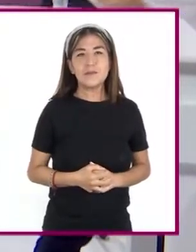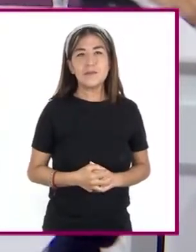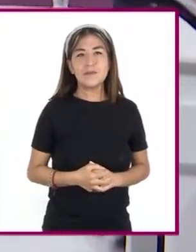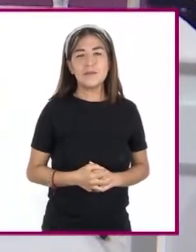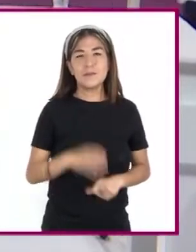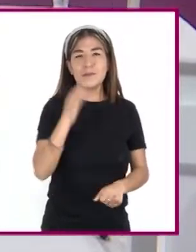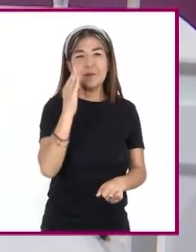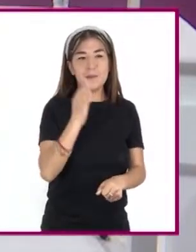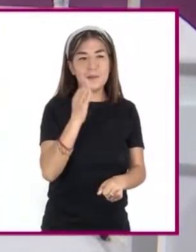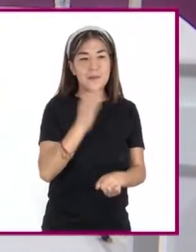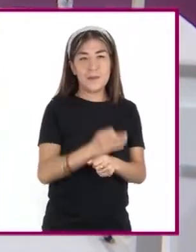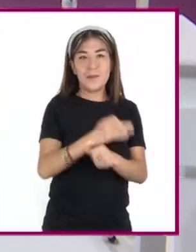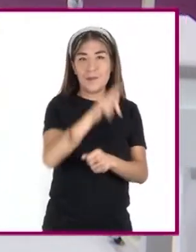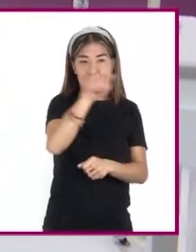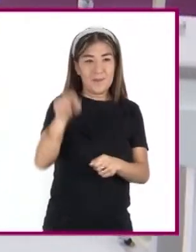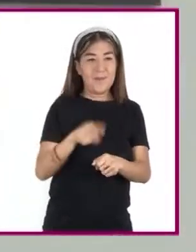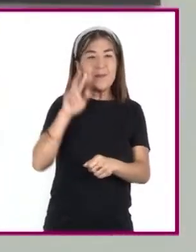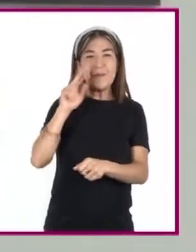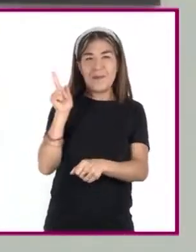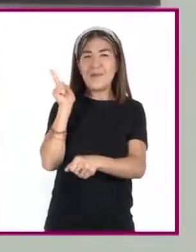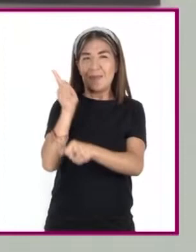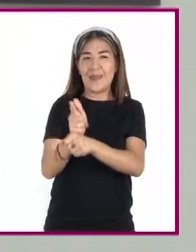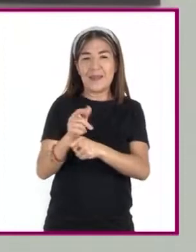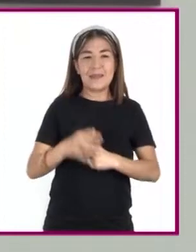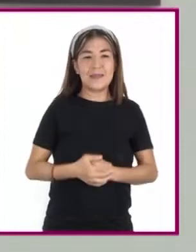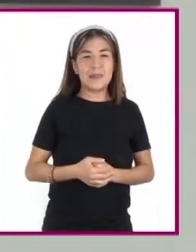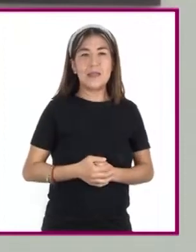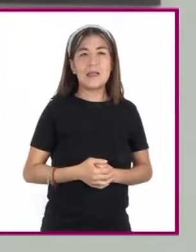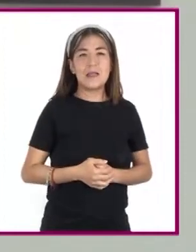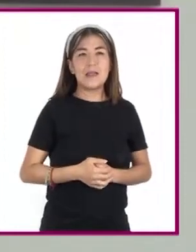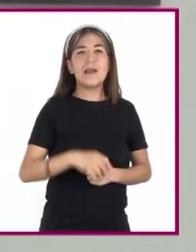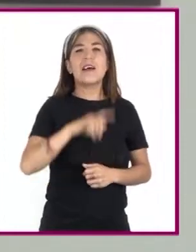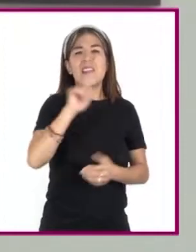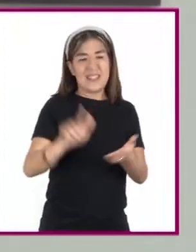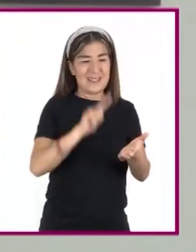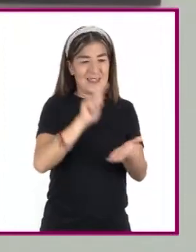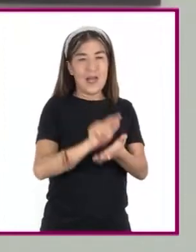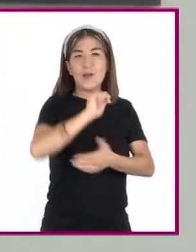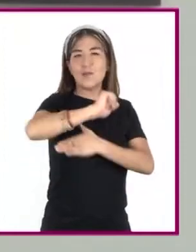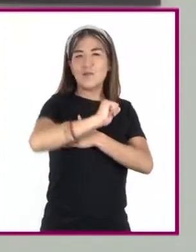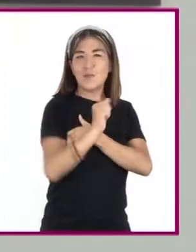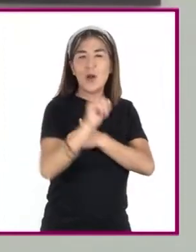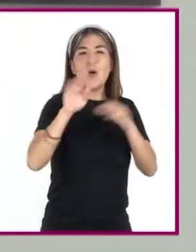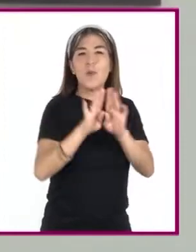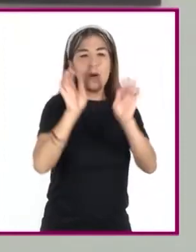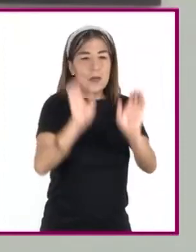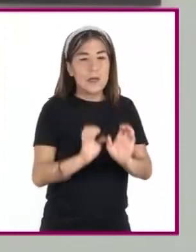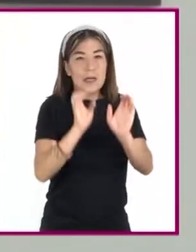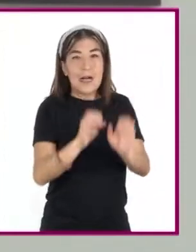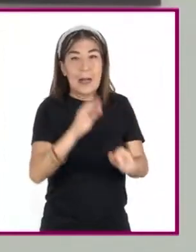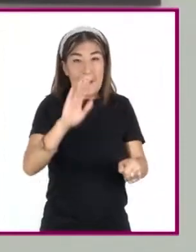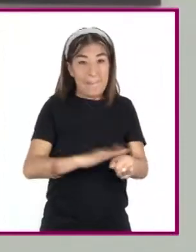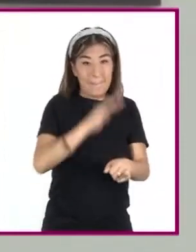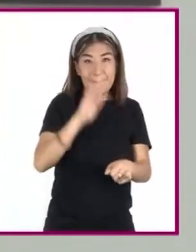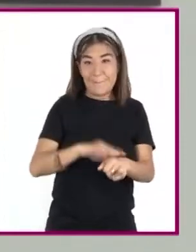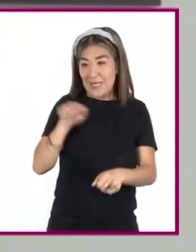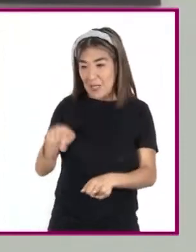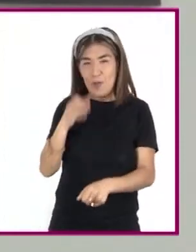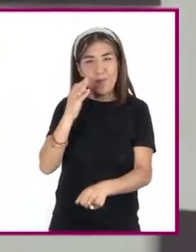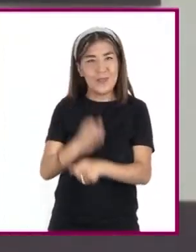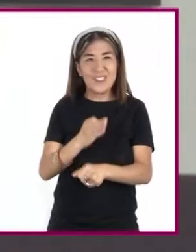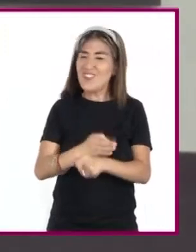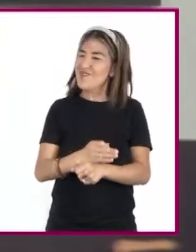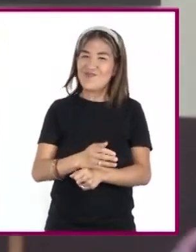Como se pueden dar cuenta, la ley de la conservación de la materia no se cumple para la ecuación